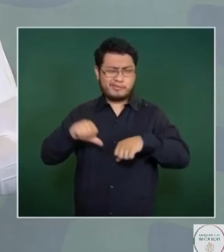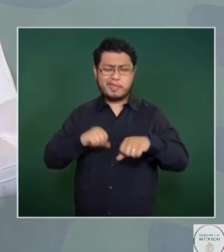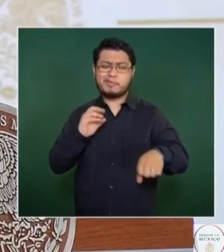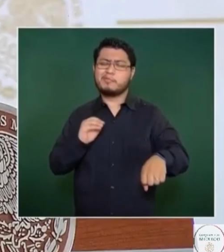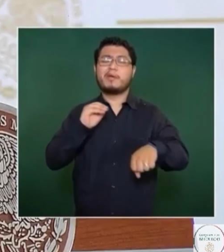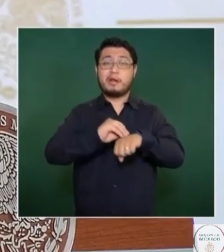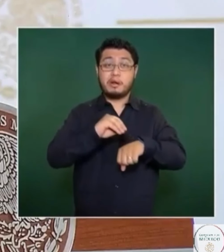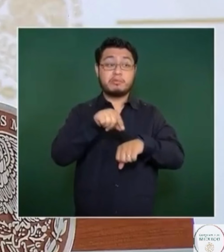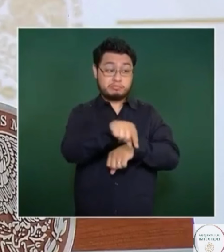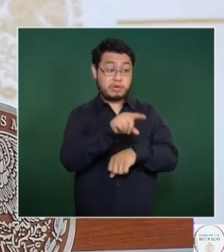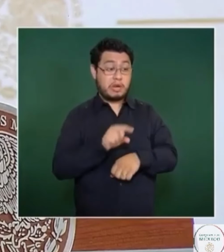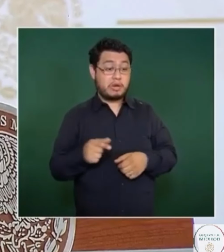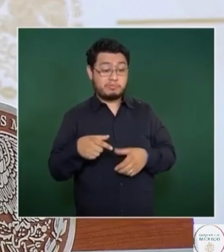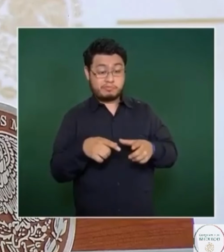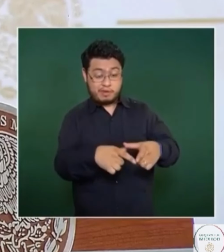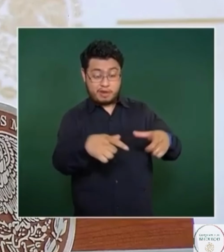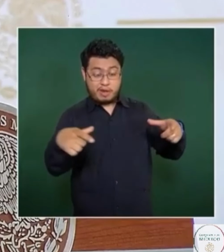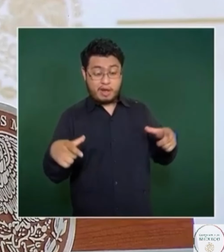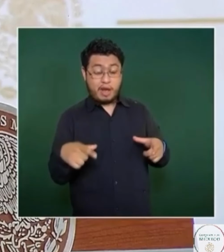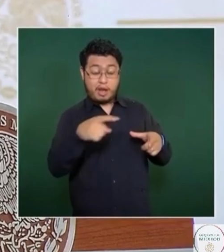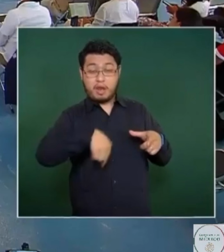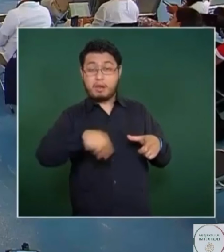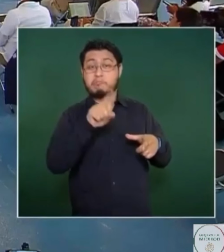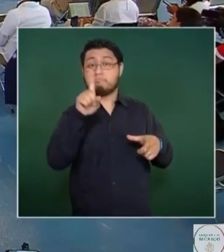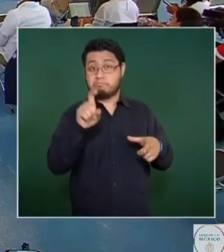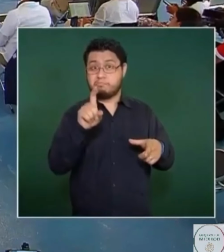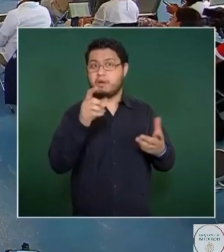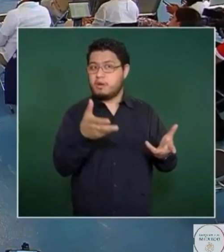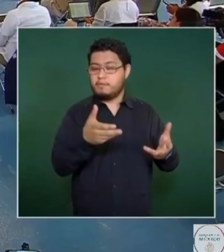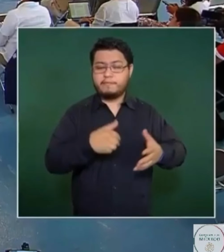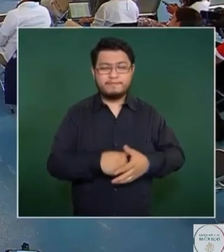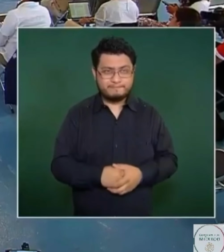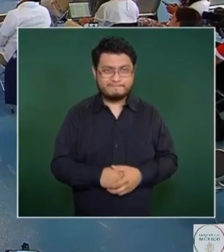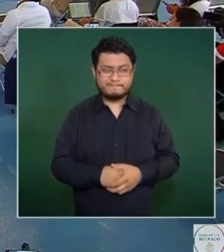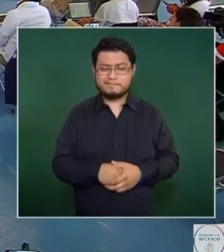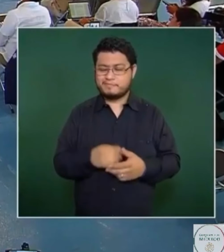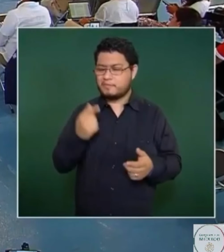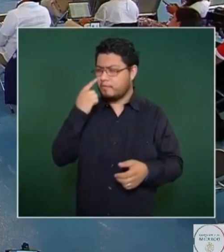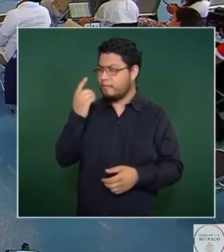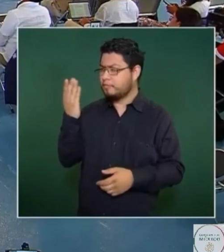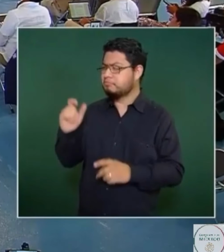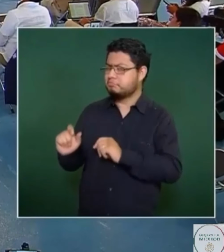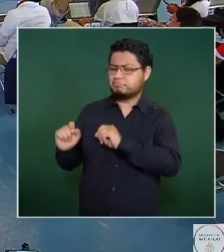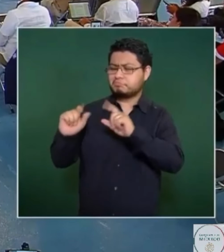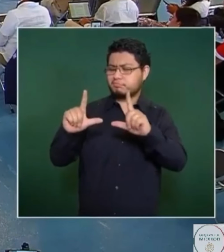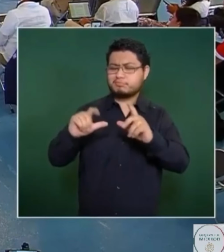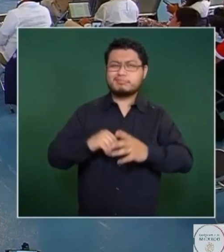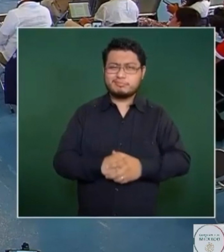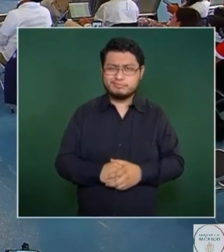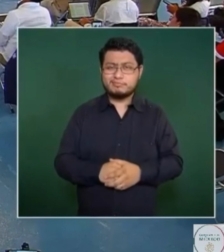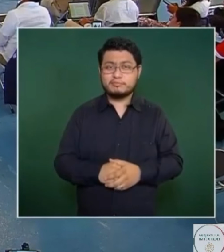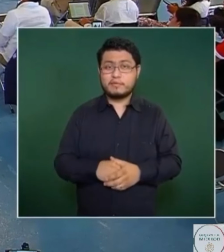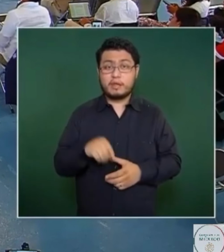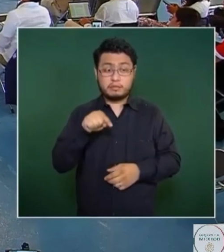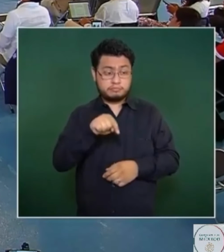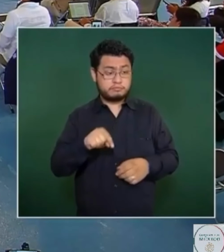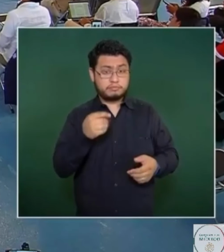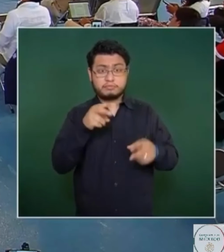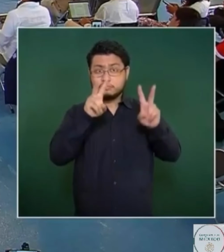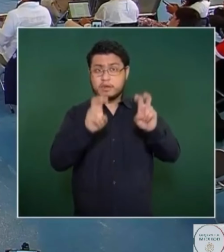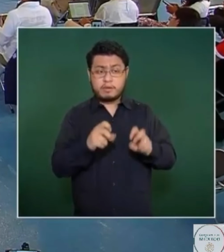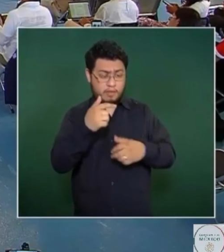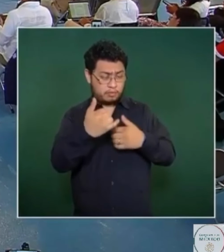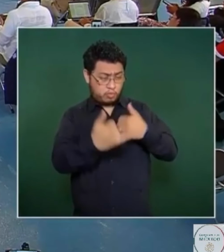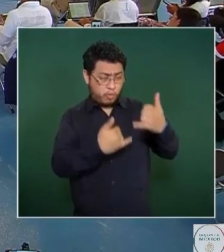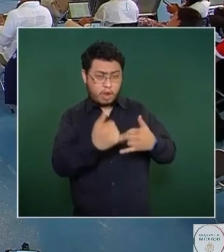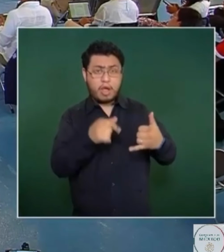lago también. Y pues aquí algunas de las perspectivas, si me ayudan con la siguiente, del anfiteatro que va a contar, el área de